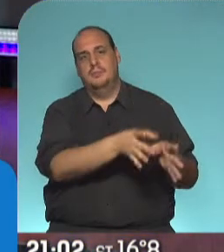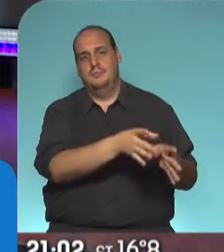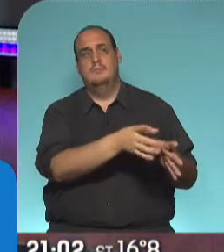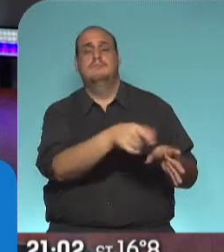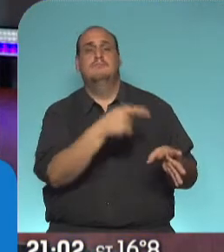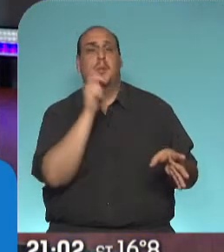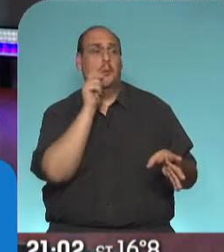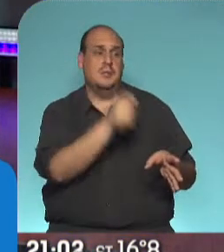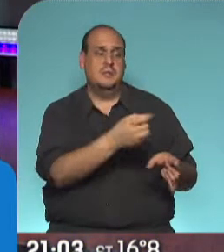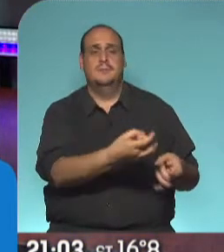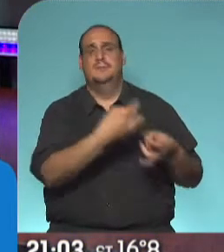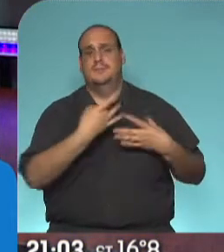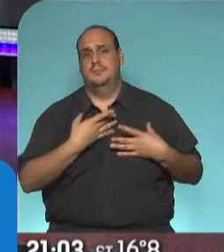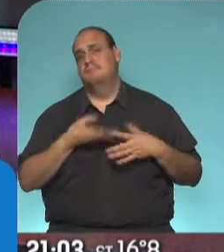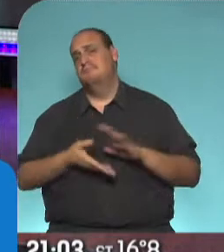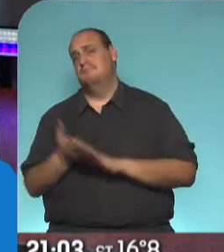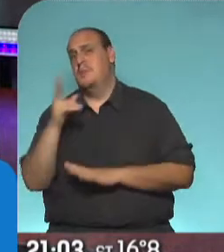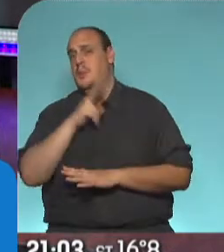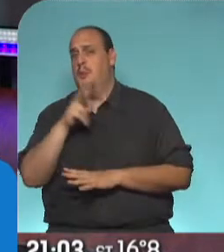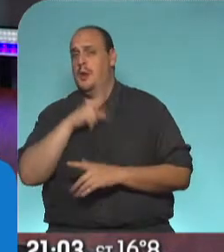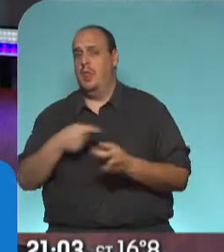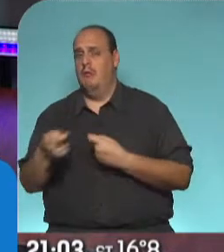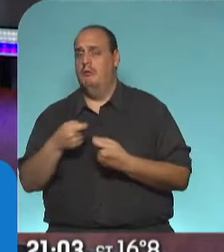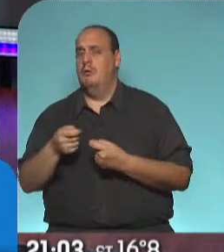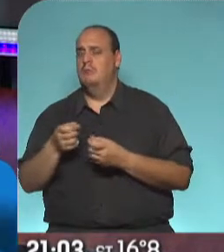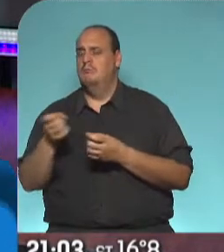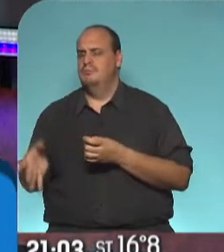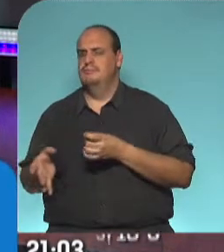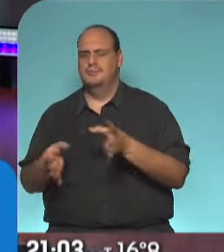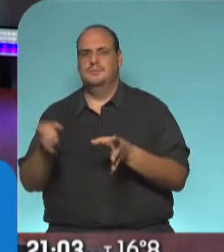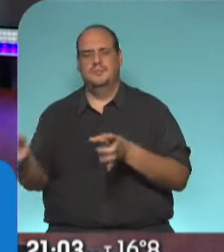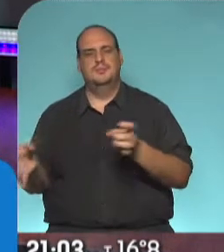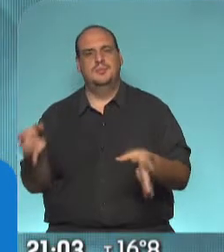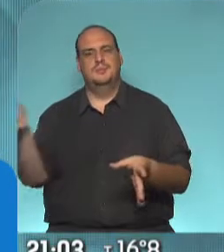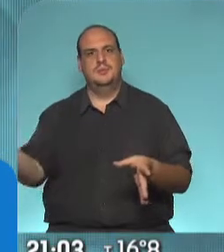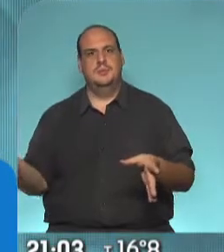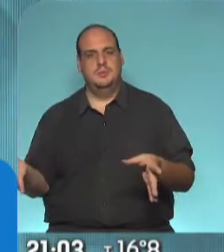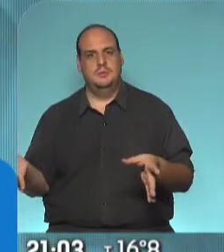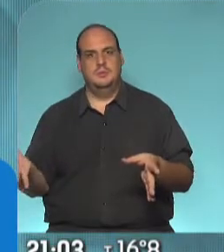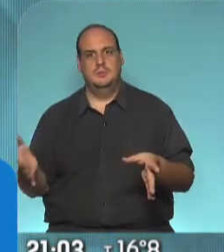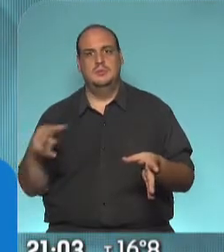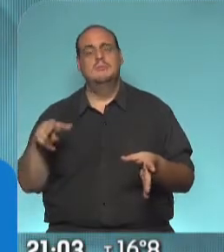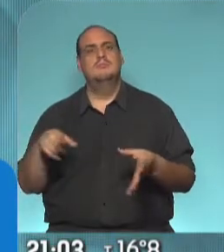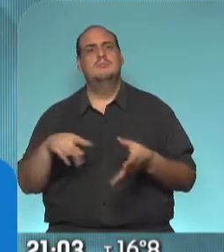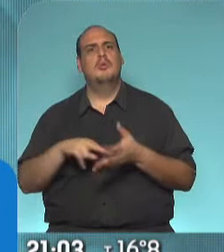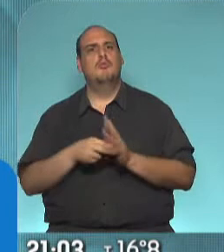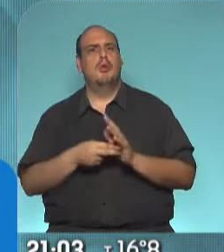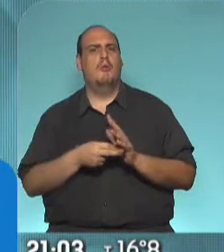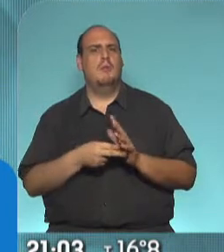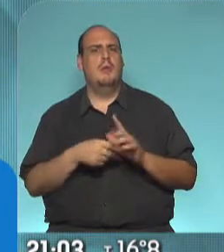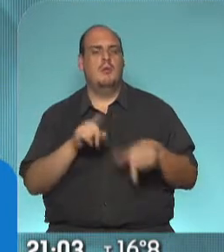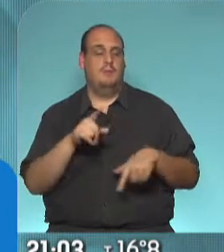verdulería, sale de ahí, va a la verdulería y entra a contagiar al resto de la gente. Los problemas son varios. Los abuelos tienen